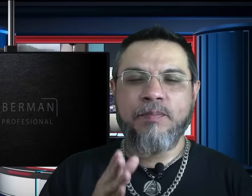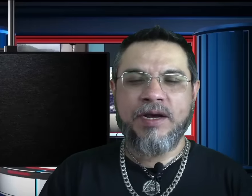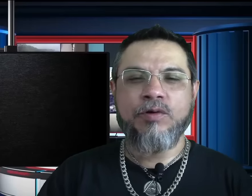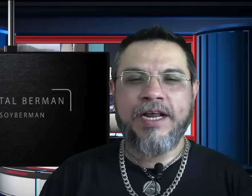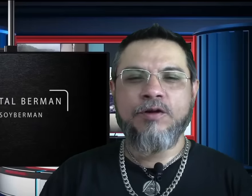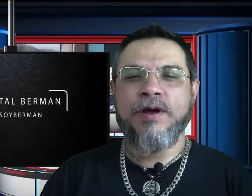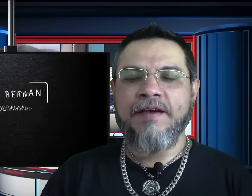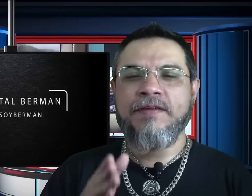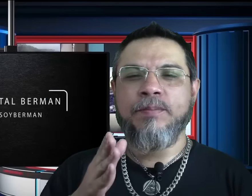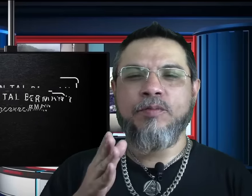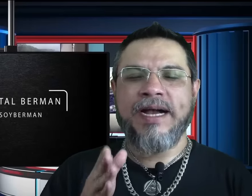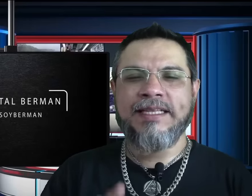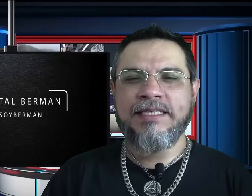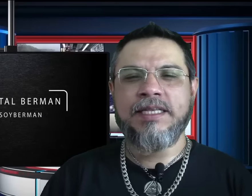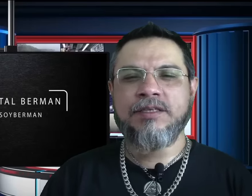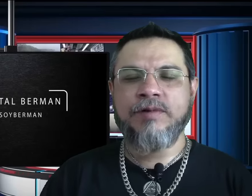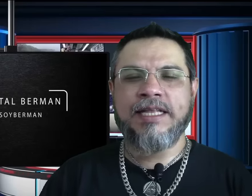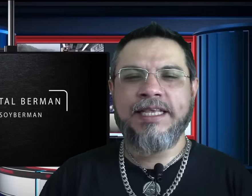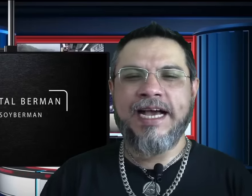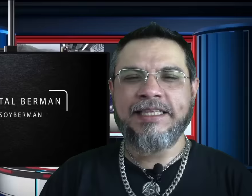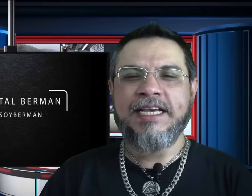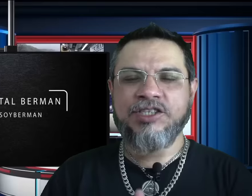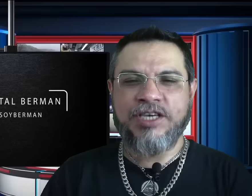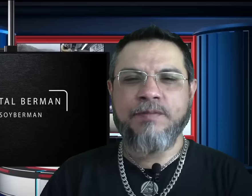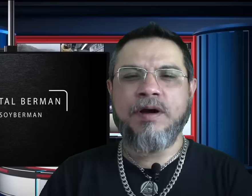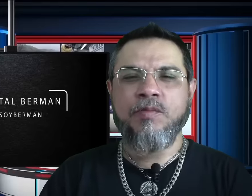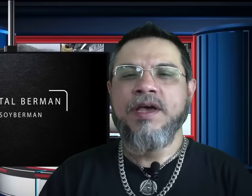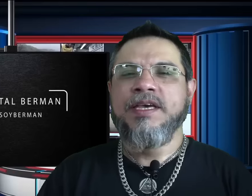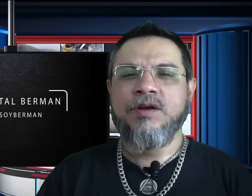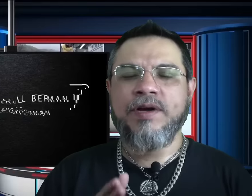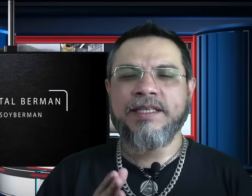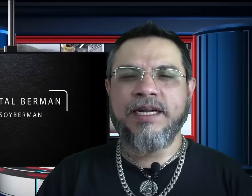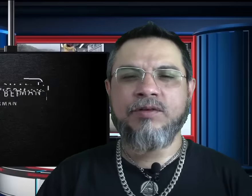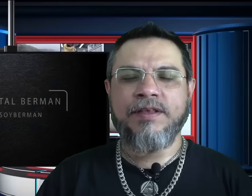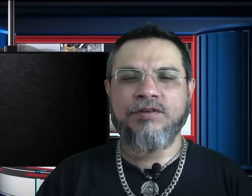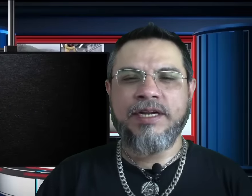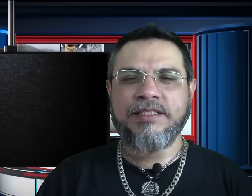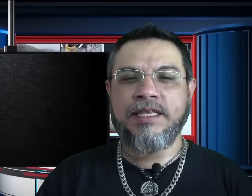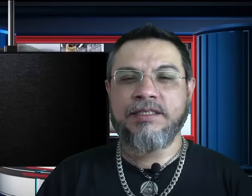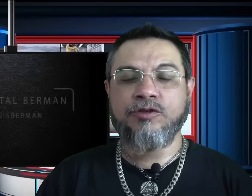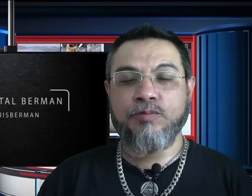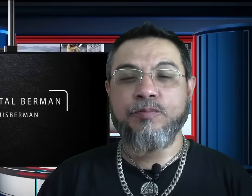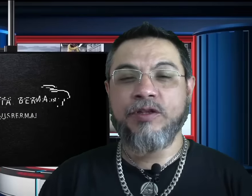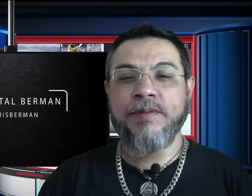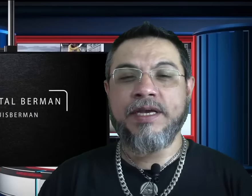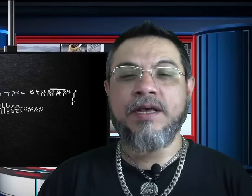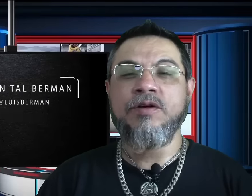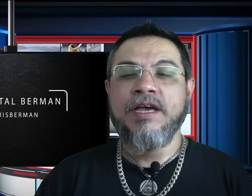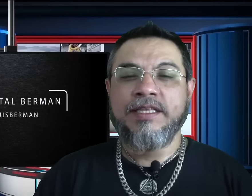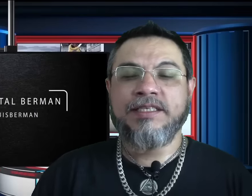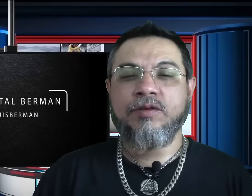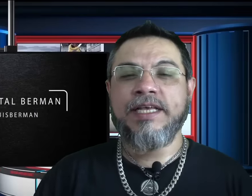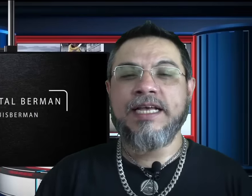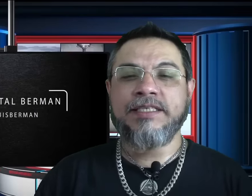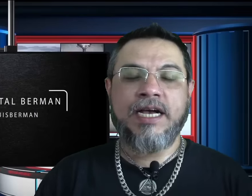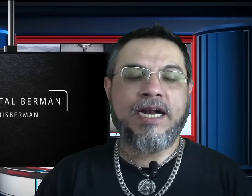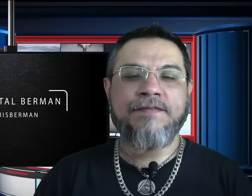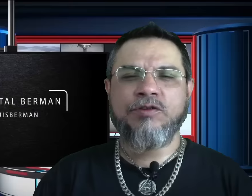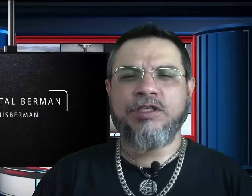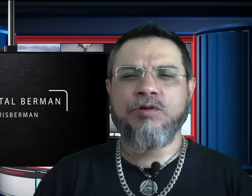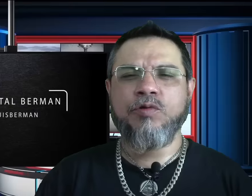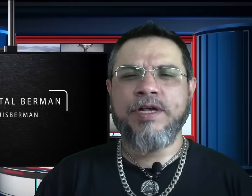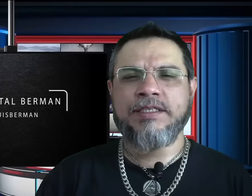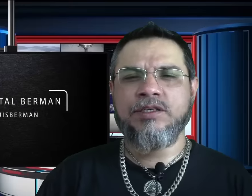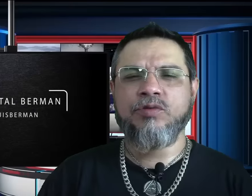convertido en pregonero en vil propagandista de su gata shinba y en un generador de violencia desde su púlpito mañanero desde donde lanza